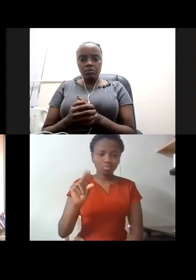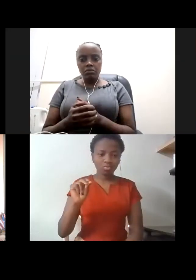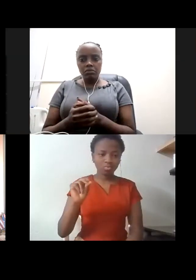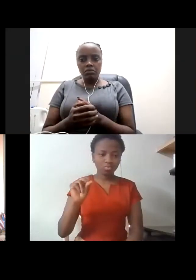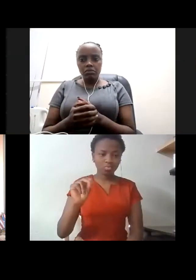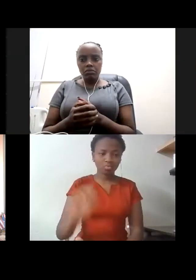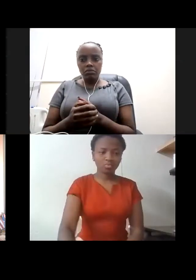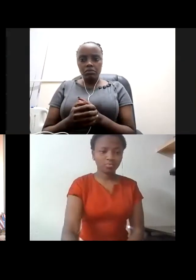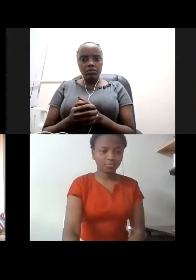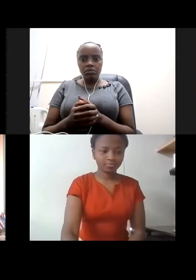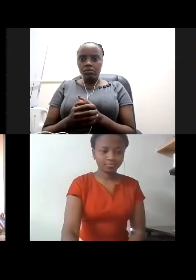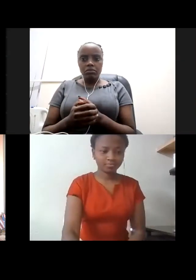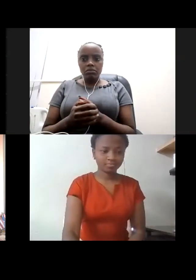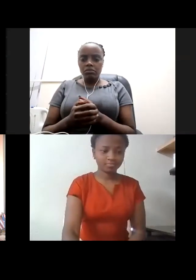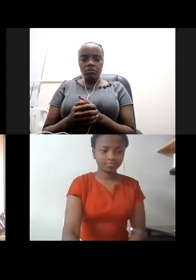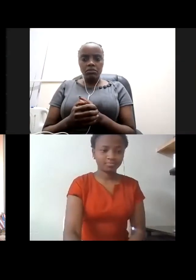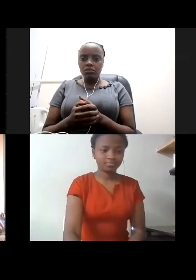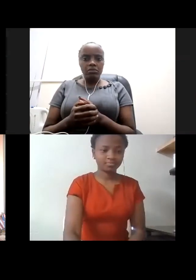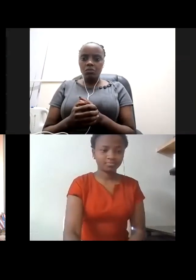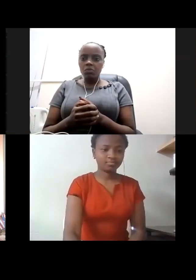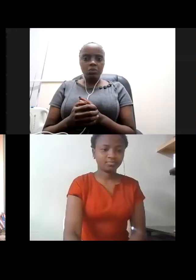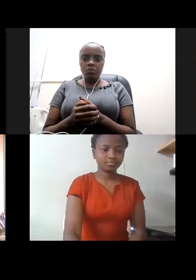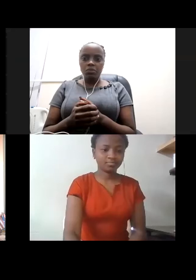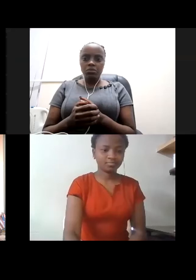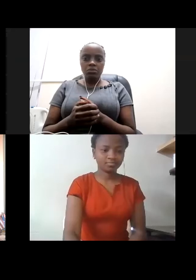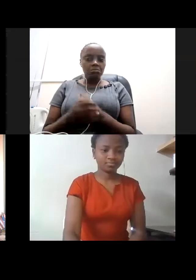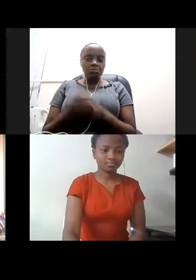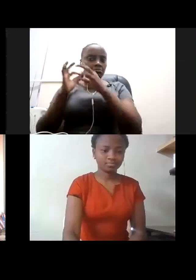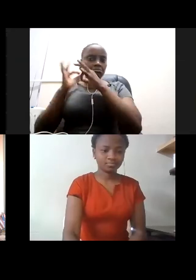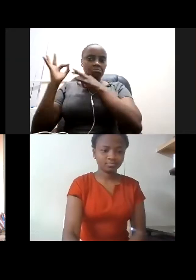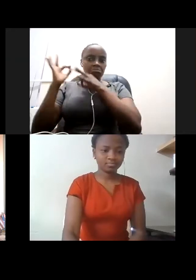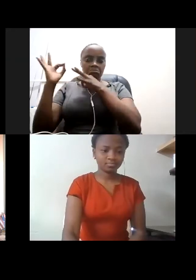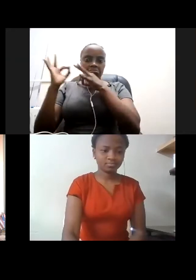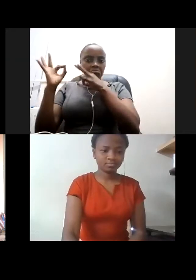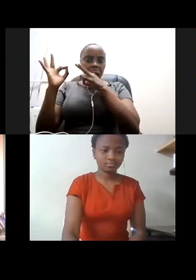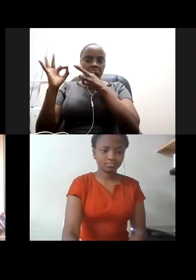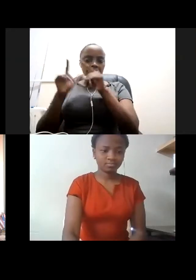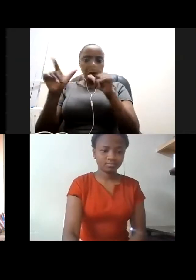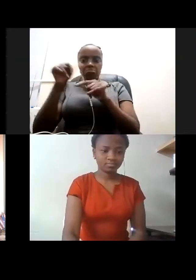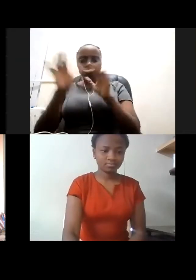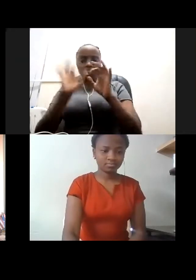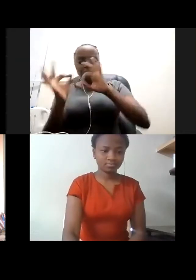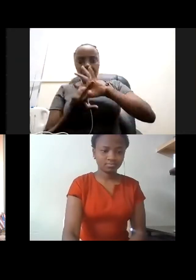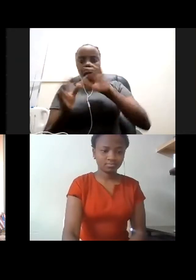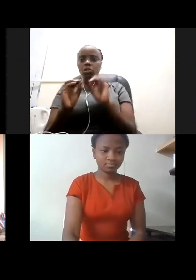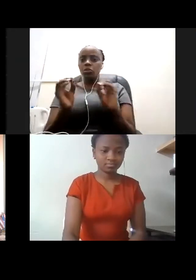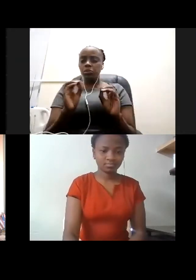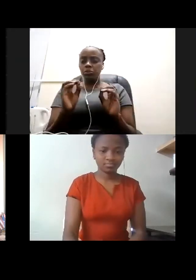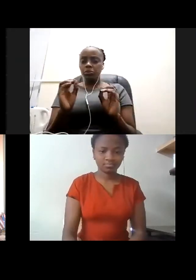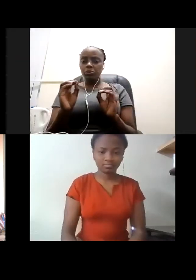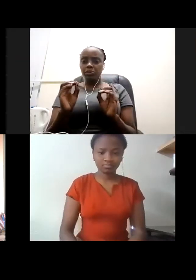que el multilingüismo era un gran tema dentro de las Naciones Unidas y la defensa